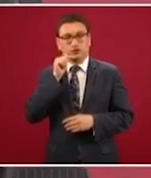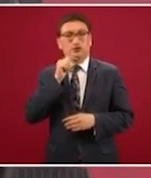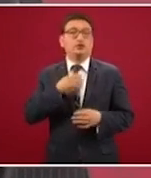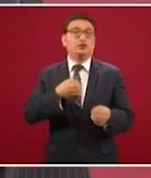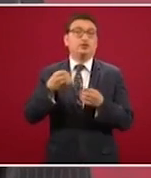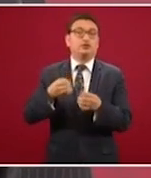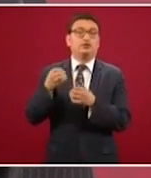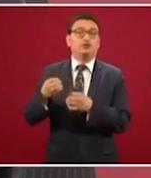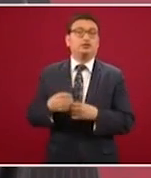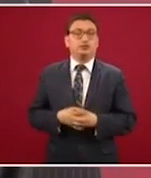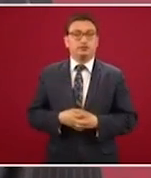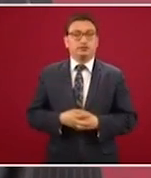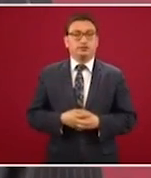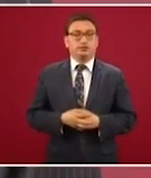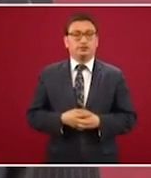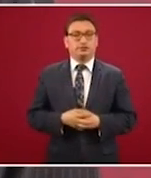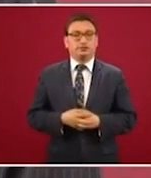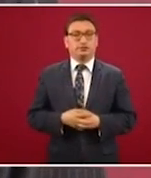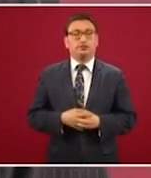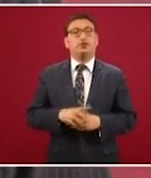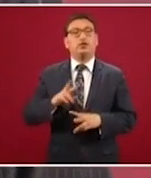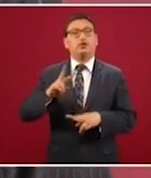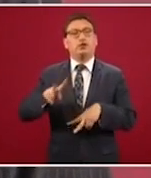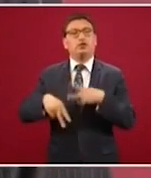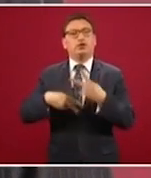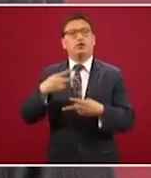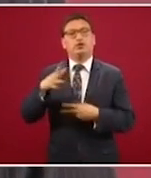voy a la región